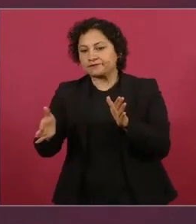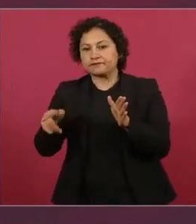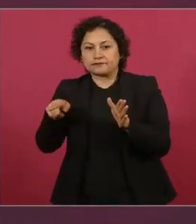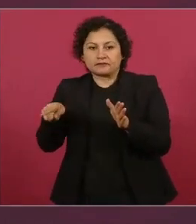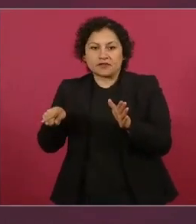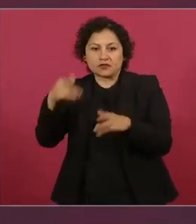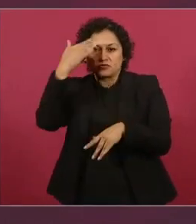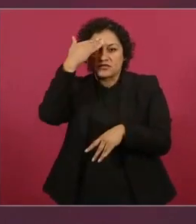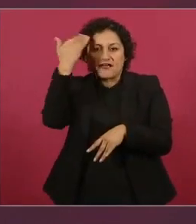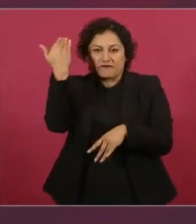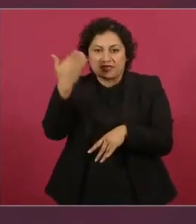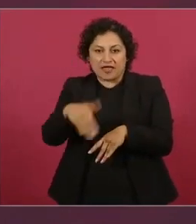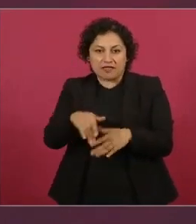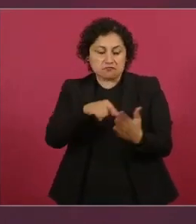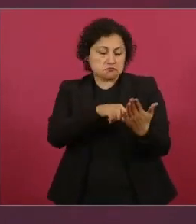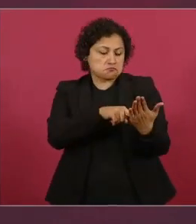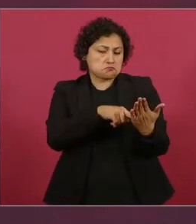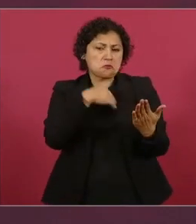¿Por qué no primero